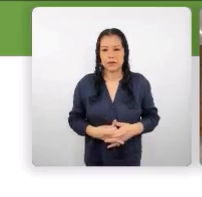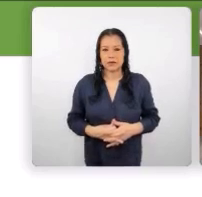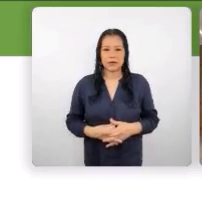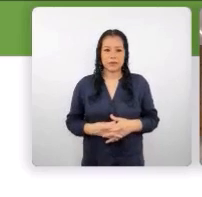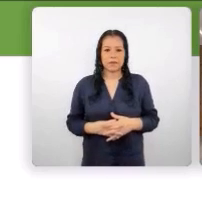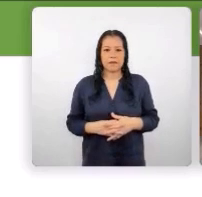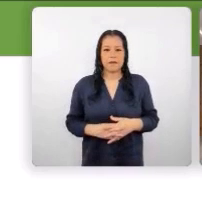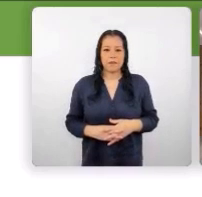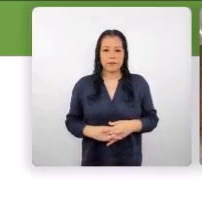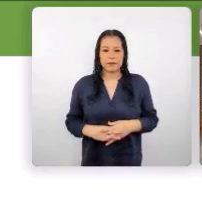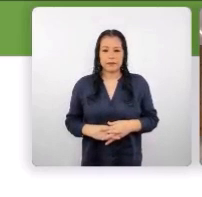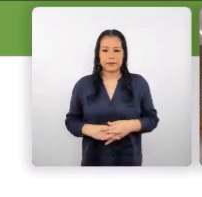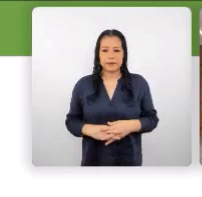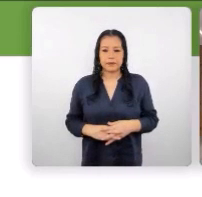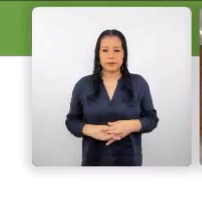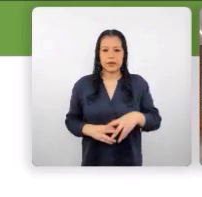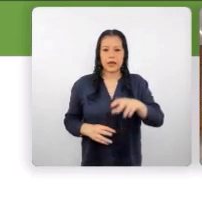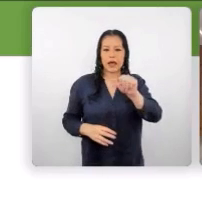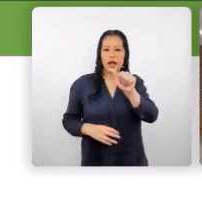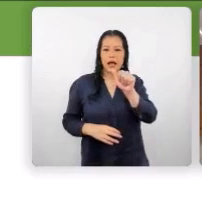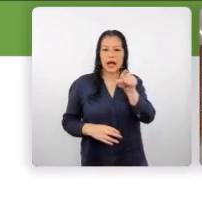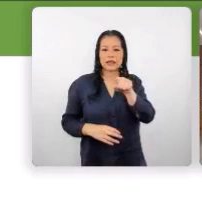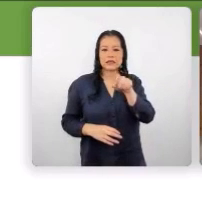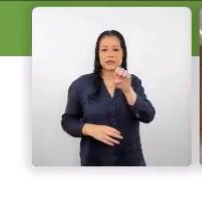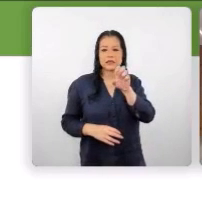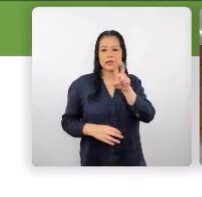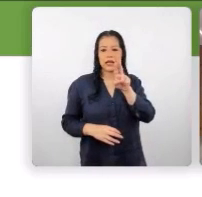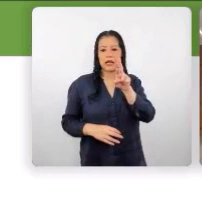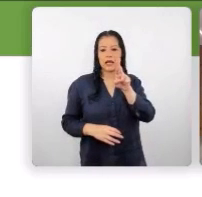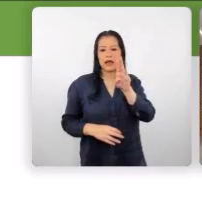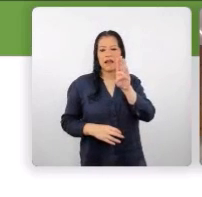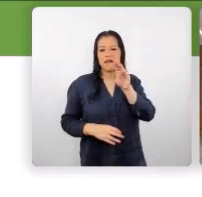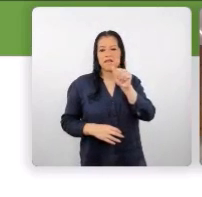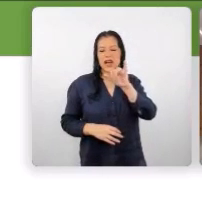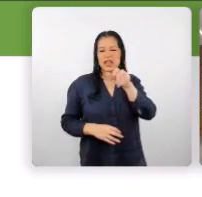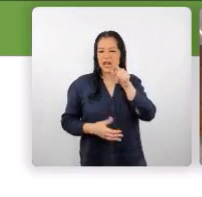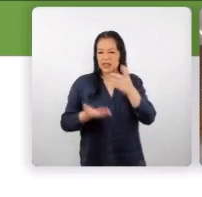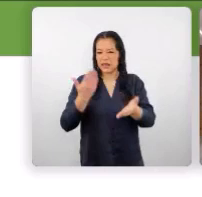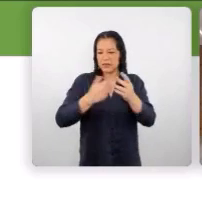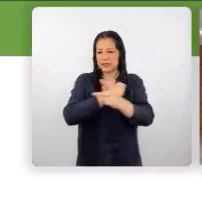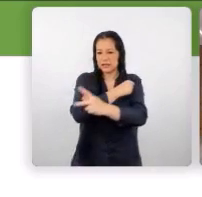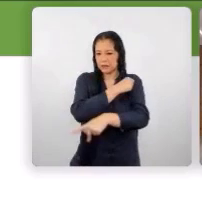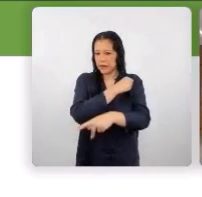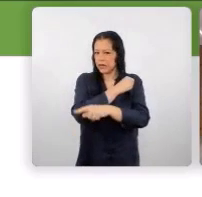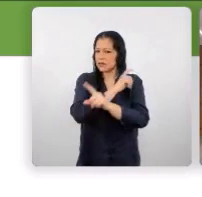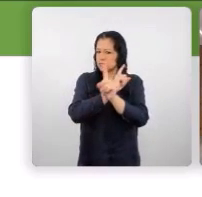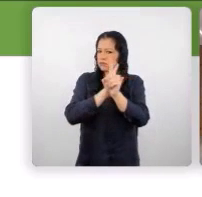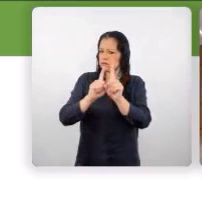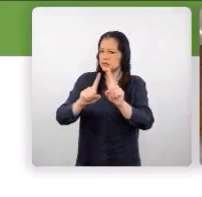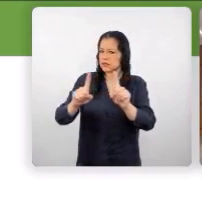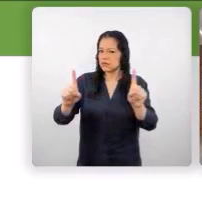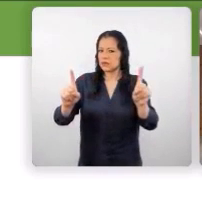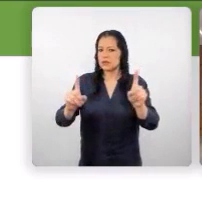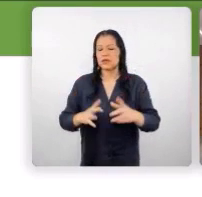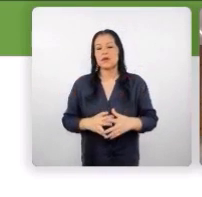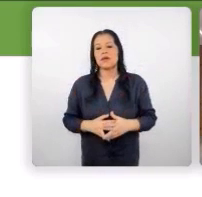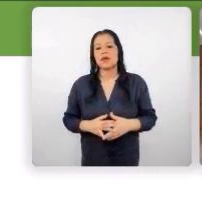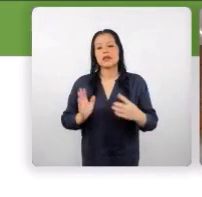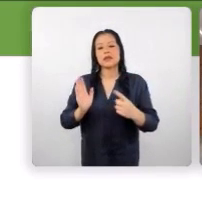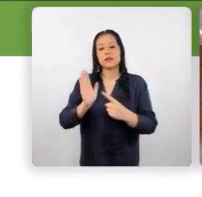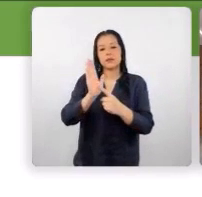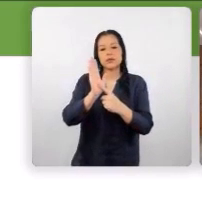Azerbaiyán, que es probablemente el país que pueda marcar una diferencia dentro de los cuales se están